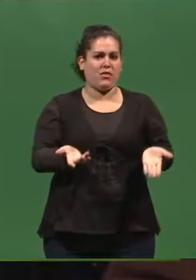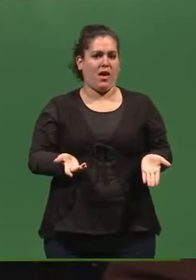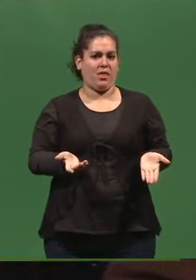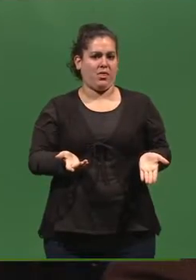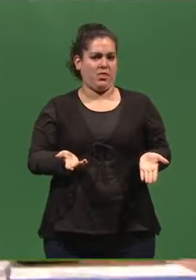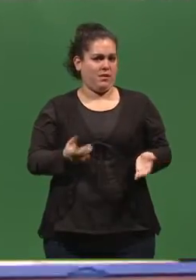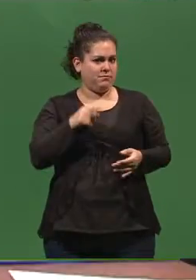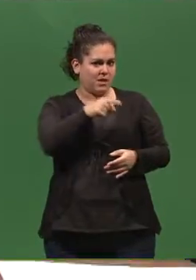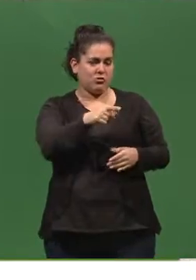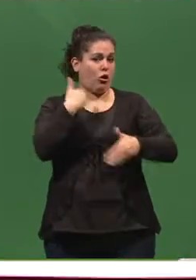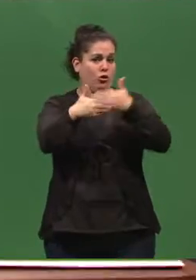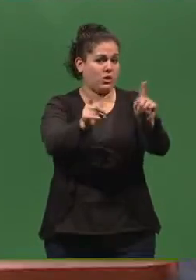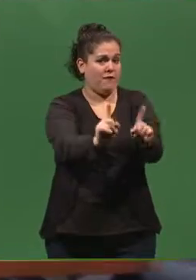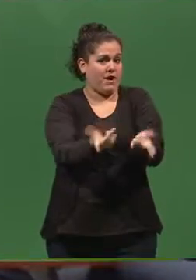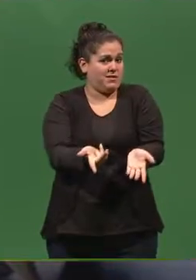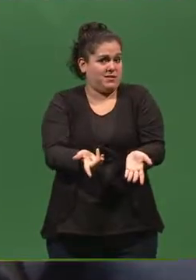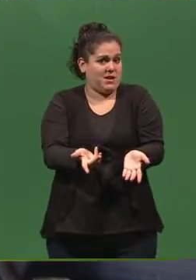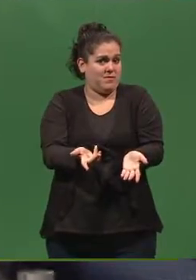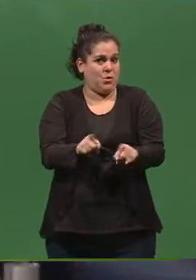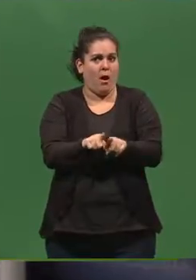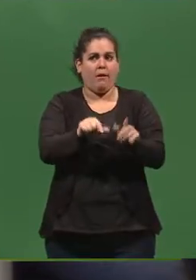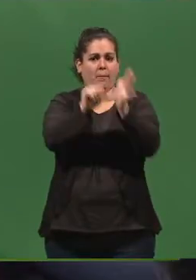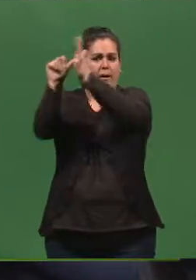finalmente no se avanza en ninguno de los